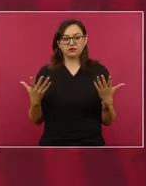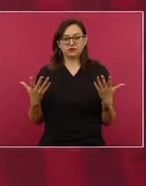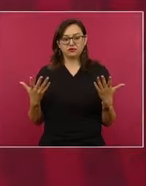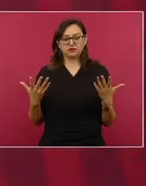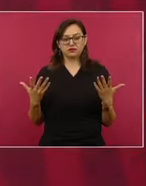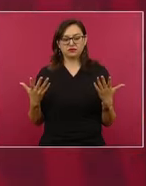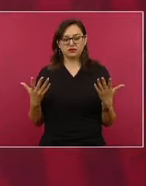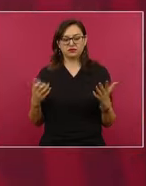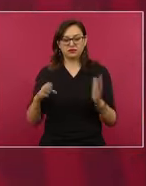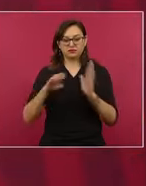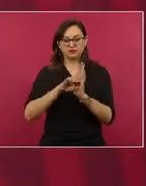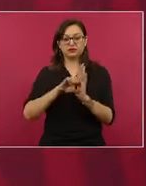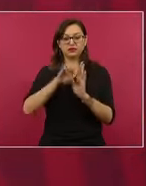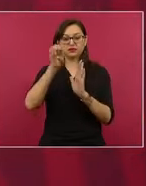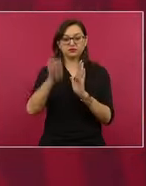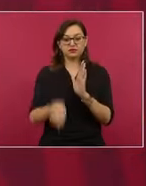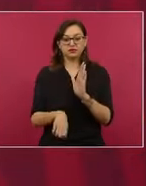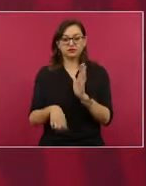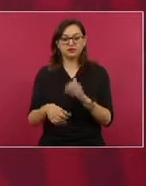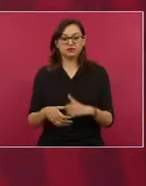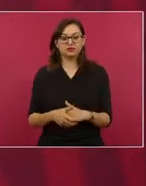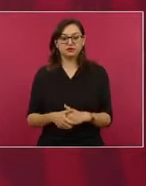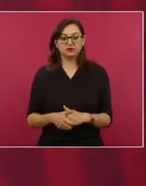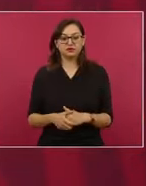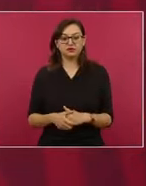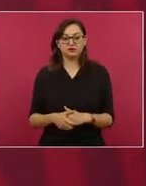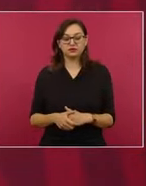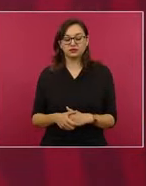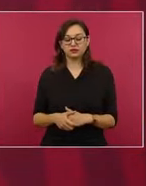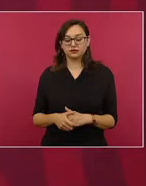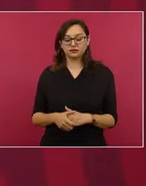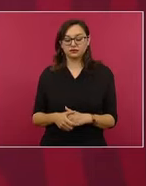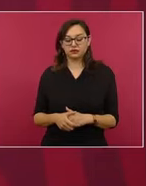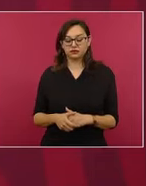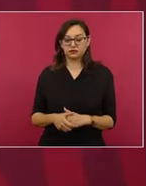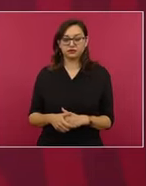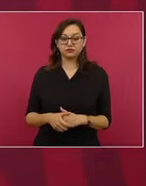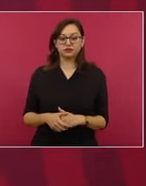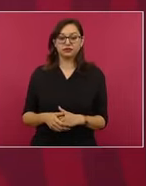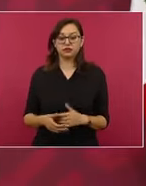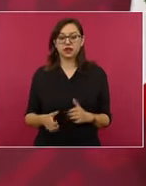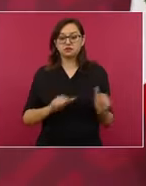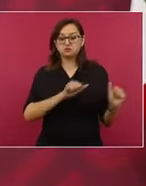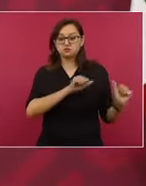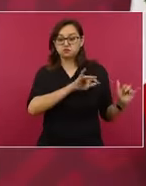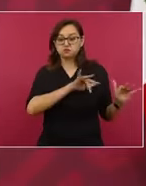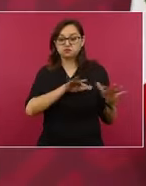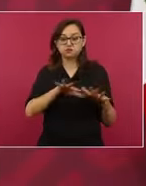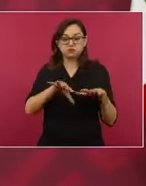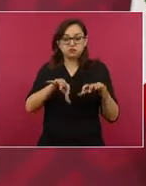Pongo ejemplos. ¿Quiénes nos invaden? Demócratas.